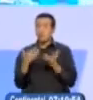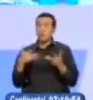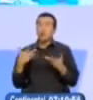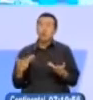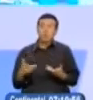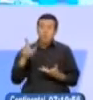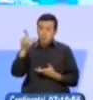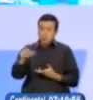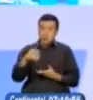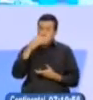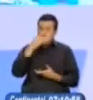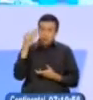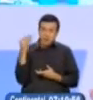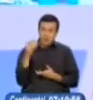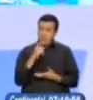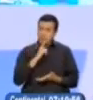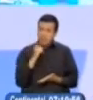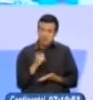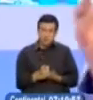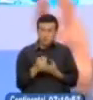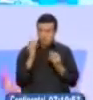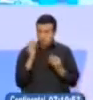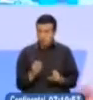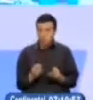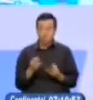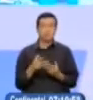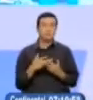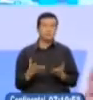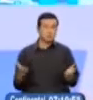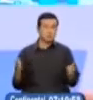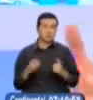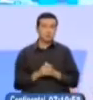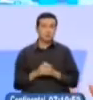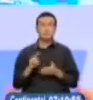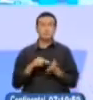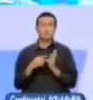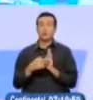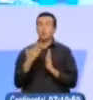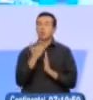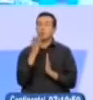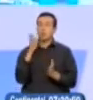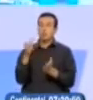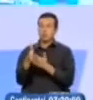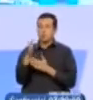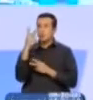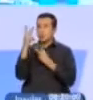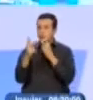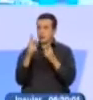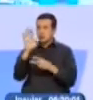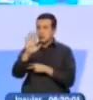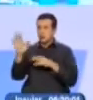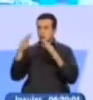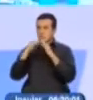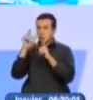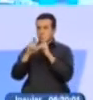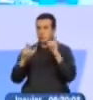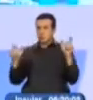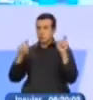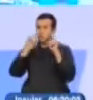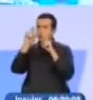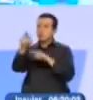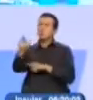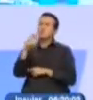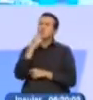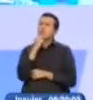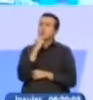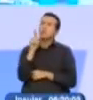punto a través de este mecanismo que consiste en ir y visitar en los hogares a las personas a preguntarles